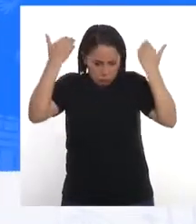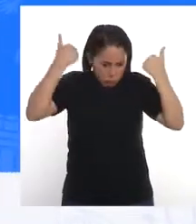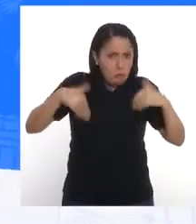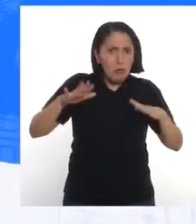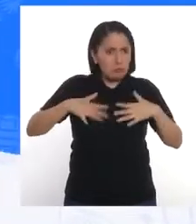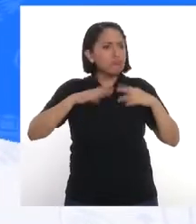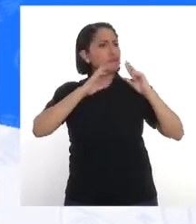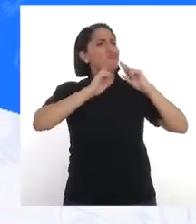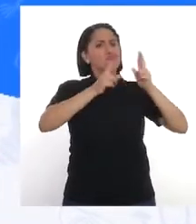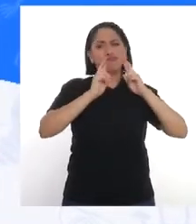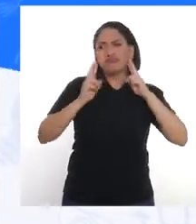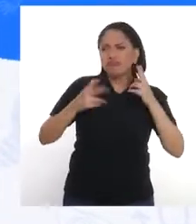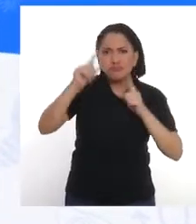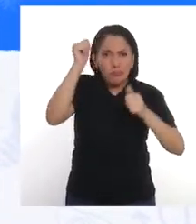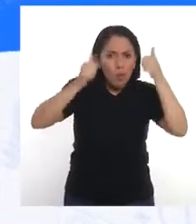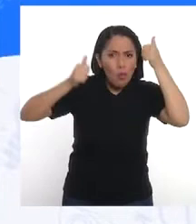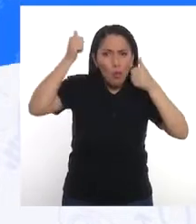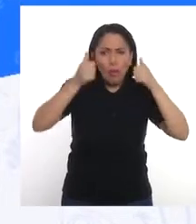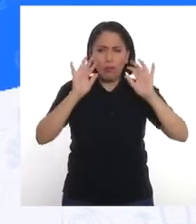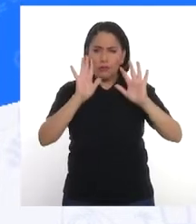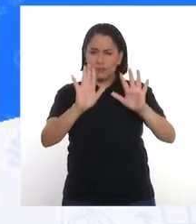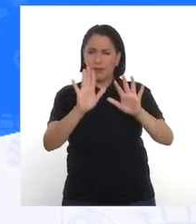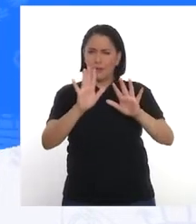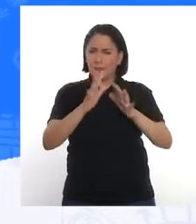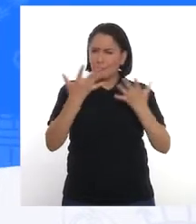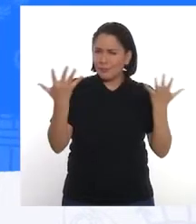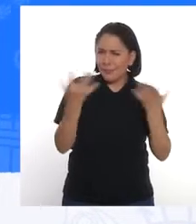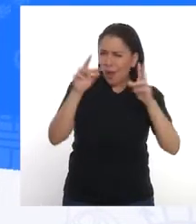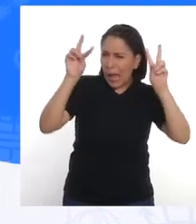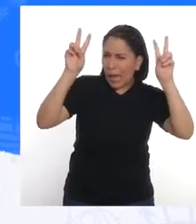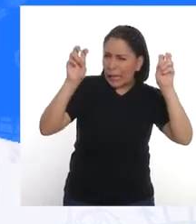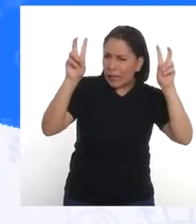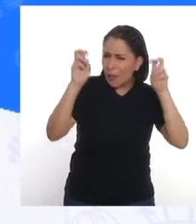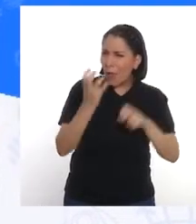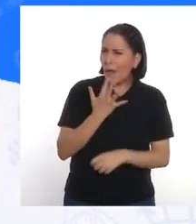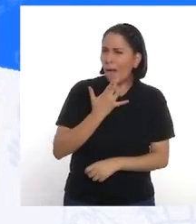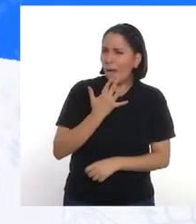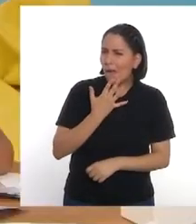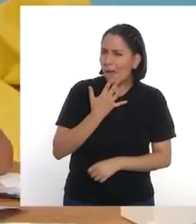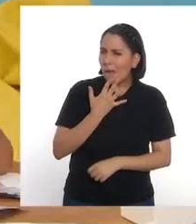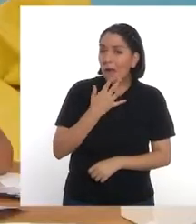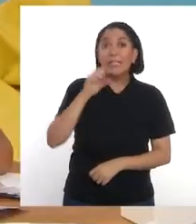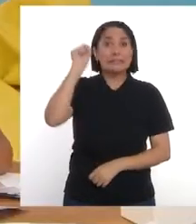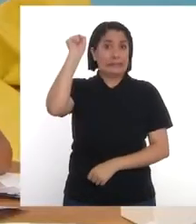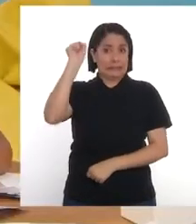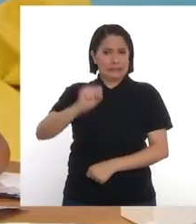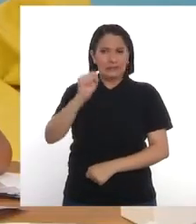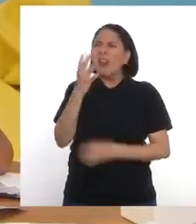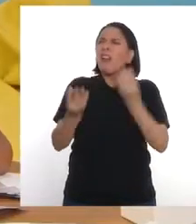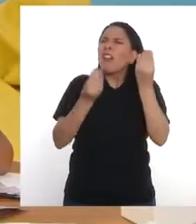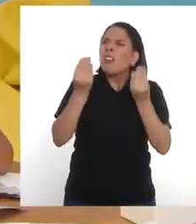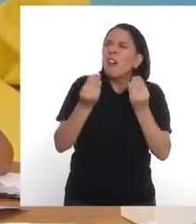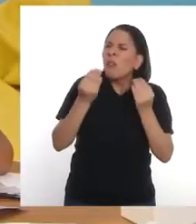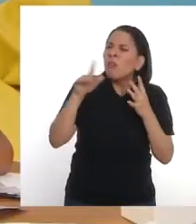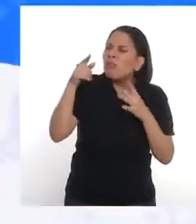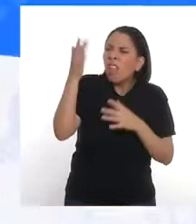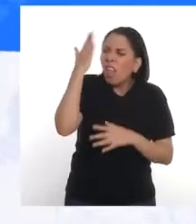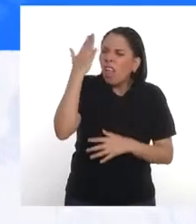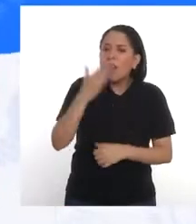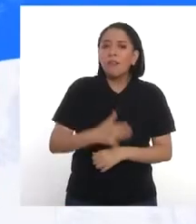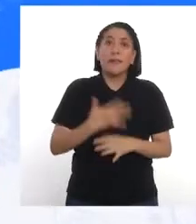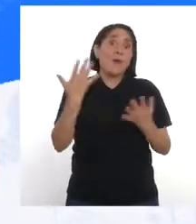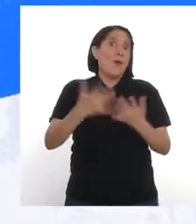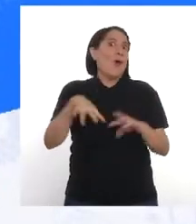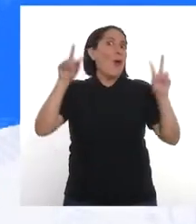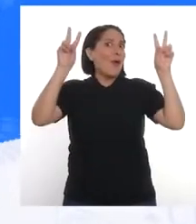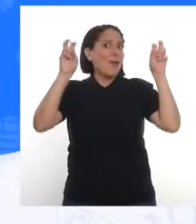aquí para responder todas sus dudas. Pero déjenme adivinar, ¿se trata sobre el color? Sí, ¿cómo lo supiste? Porque